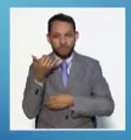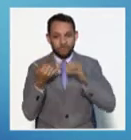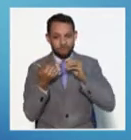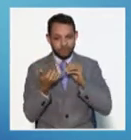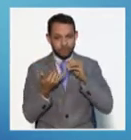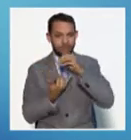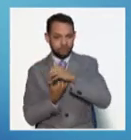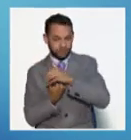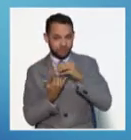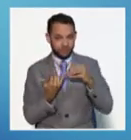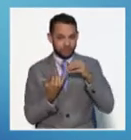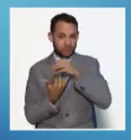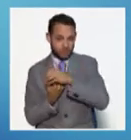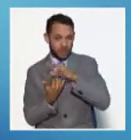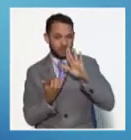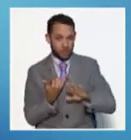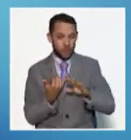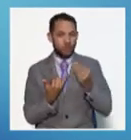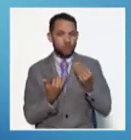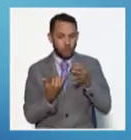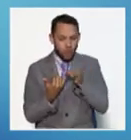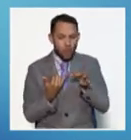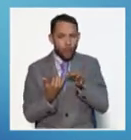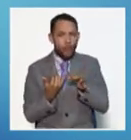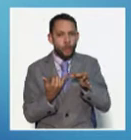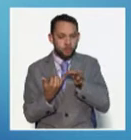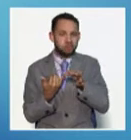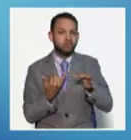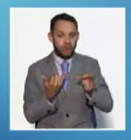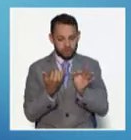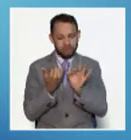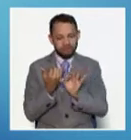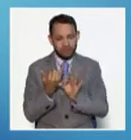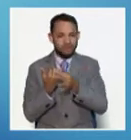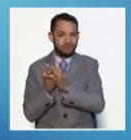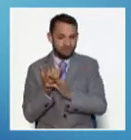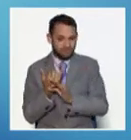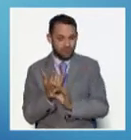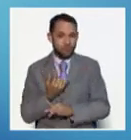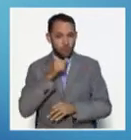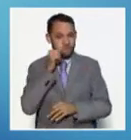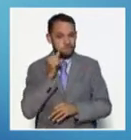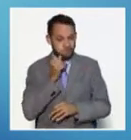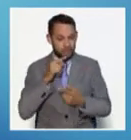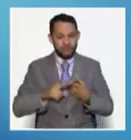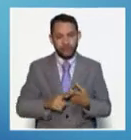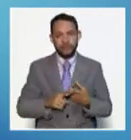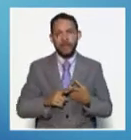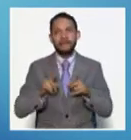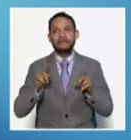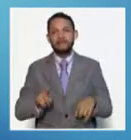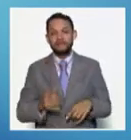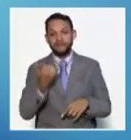y los ovarios son los que van a producir los óvulos que se fertilizan para desarrollar el embarazo en la parte inferior del útero